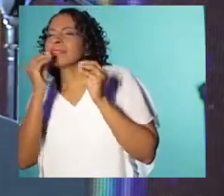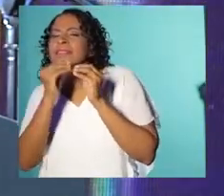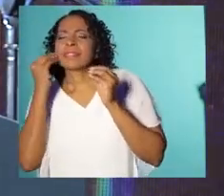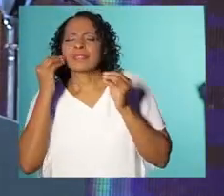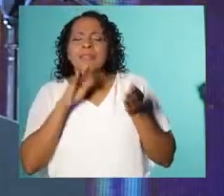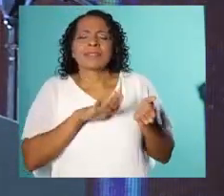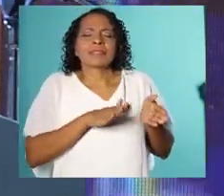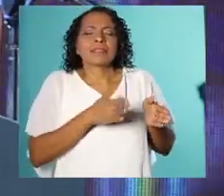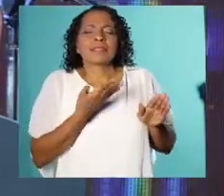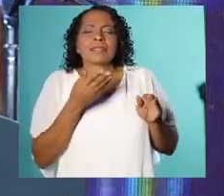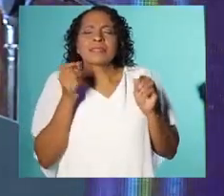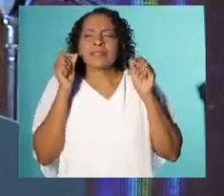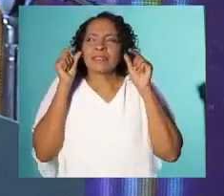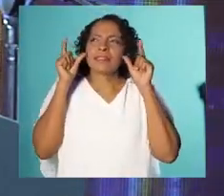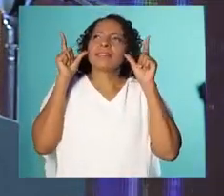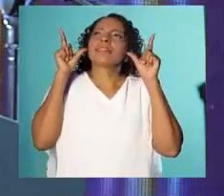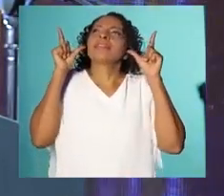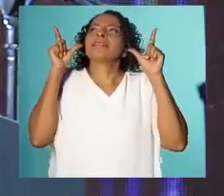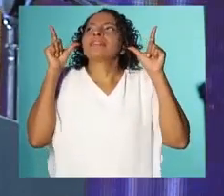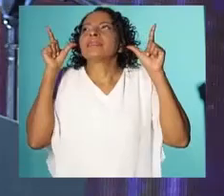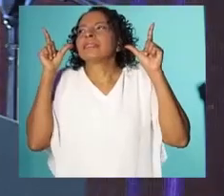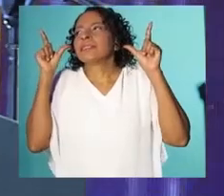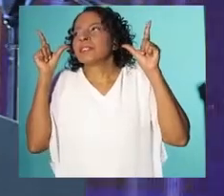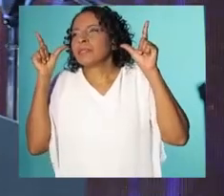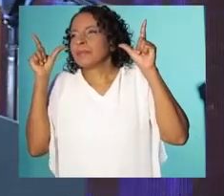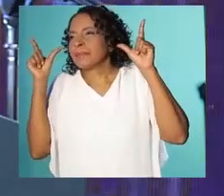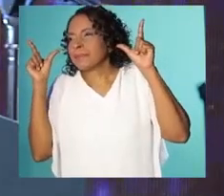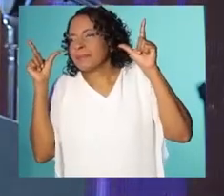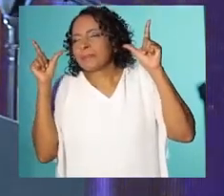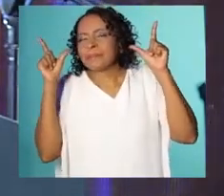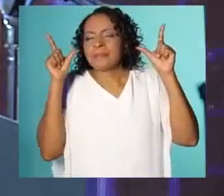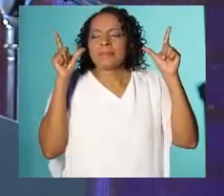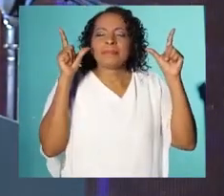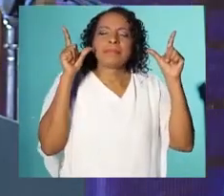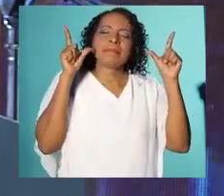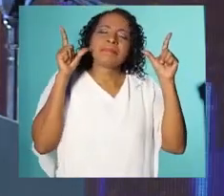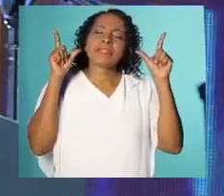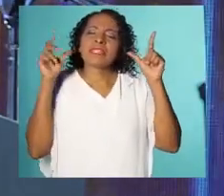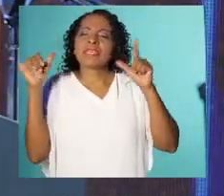Esto es morir y despertar al mismo tiempo.